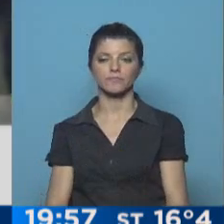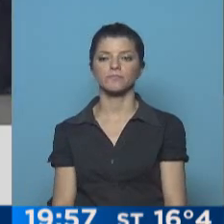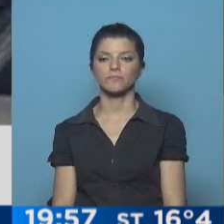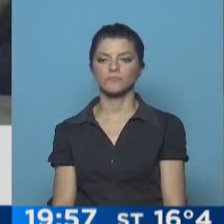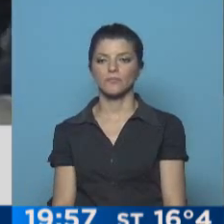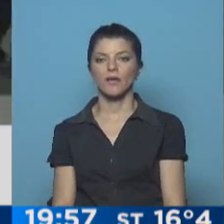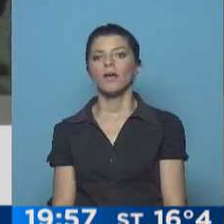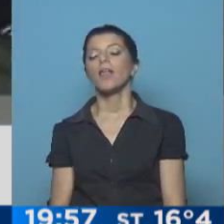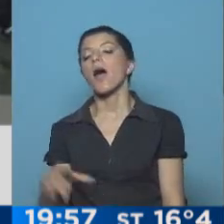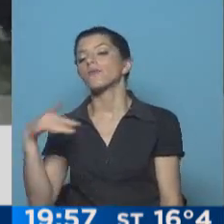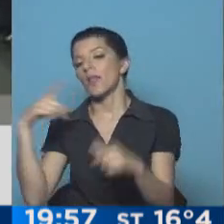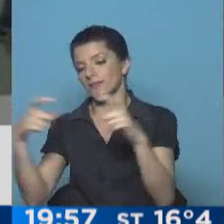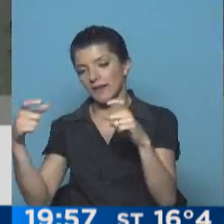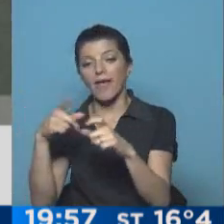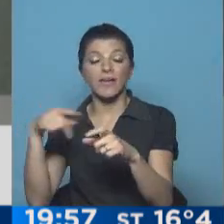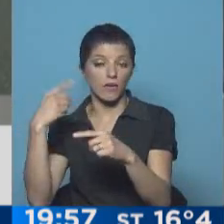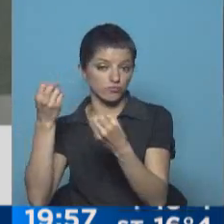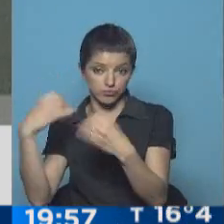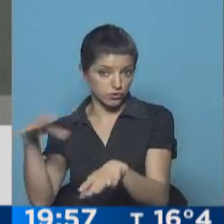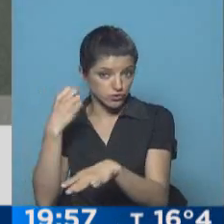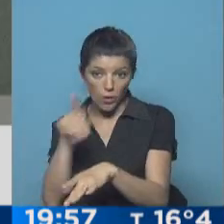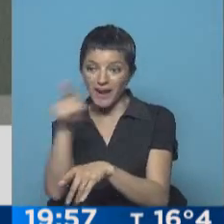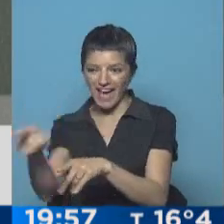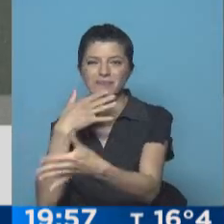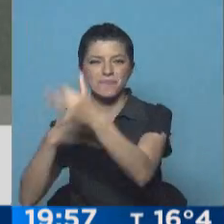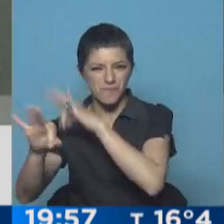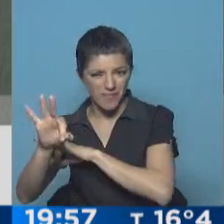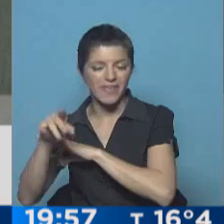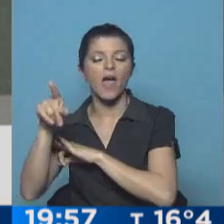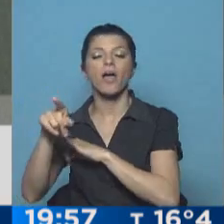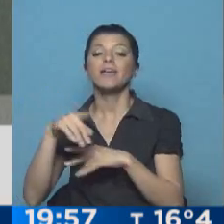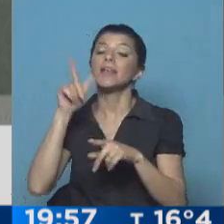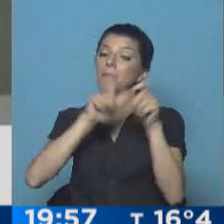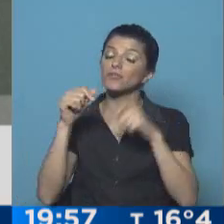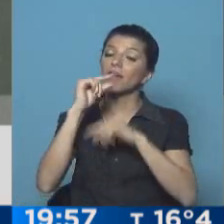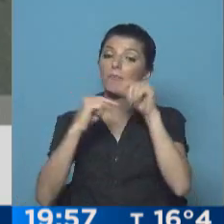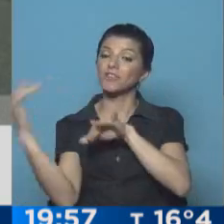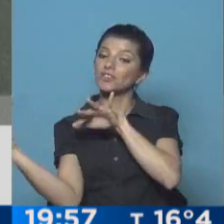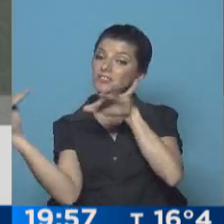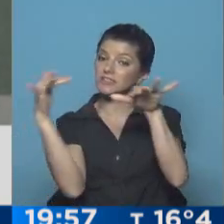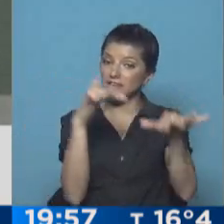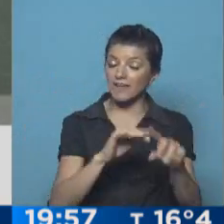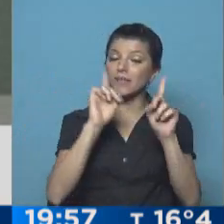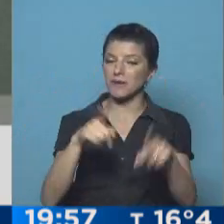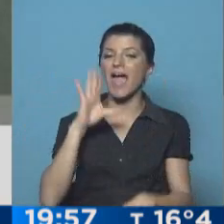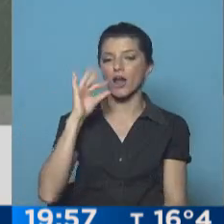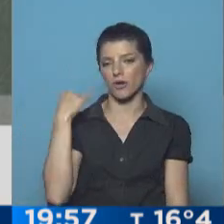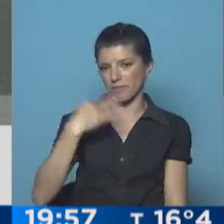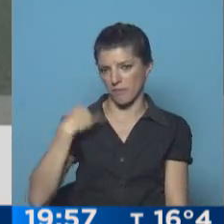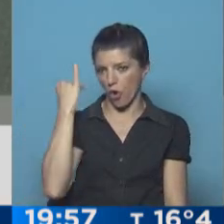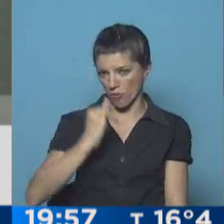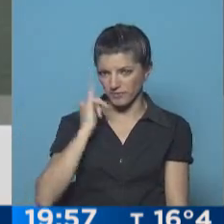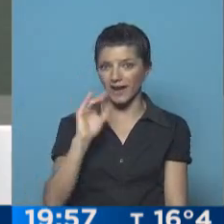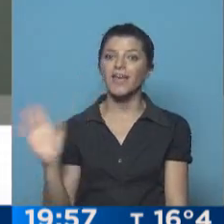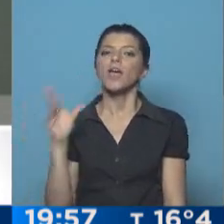remanente de entradas y decíamos la gente que va llegando y también hago que hay que destacar el Ambiente